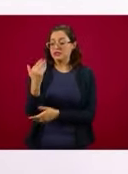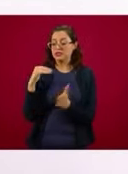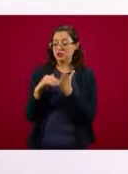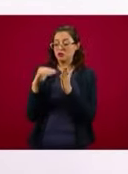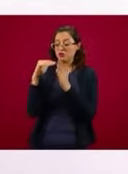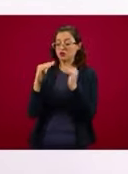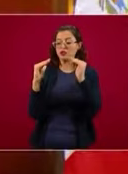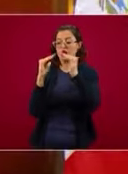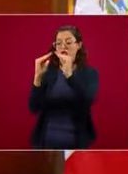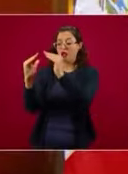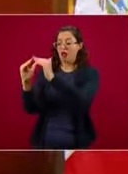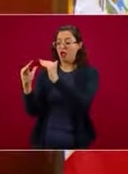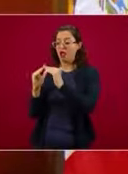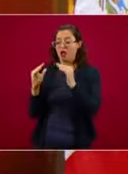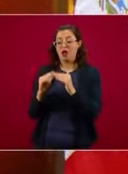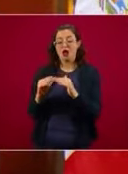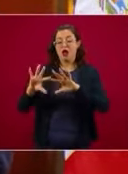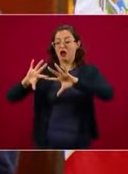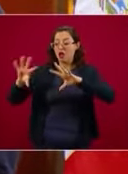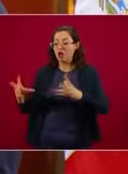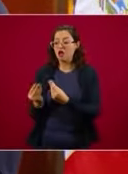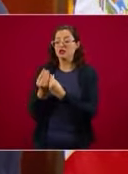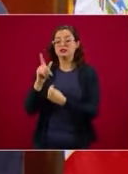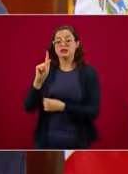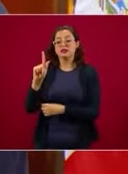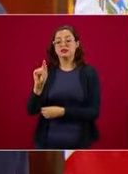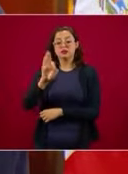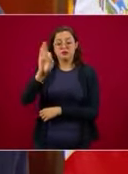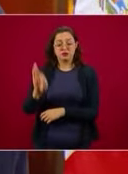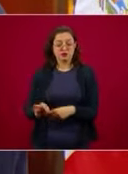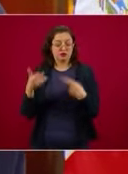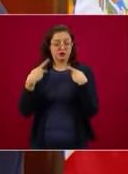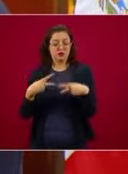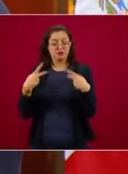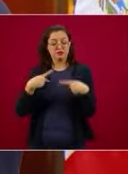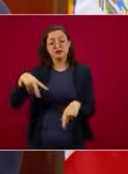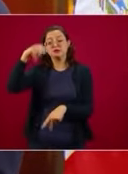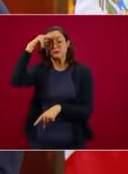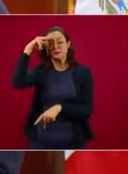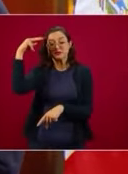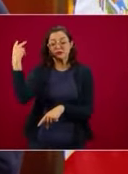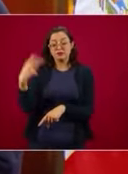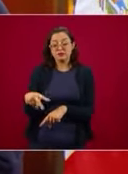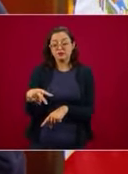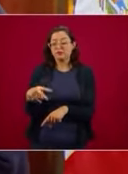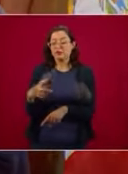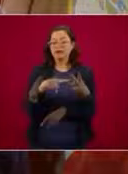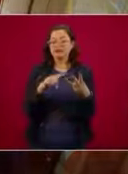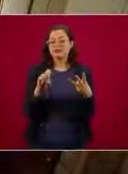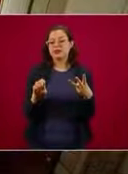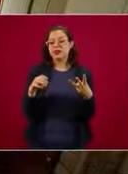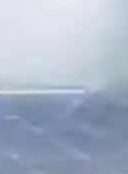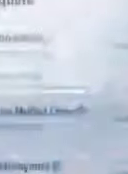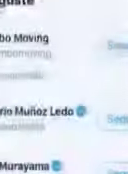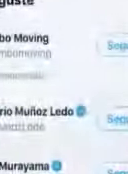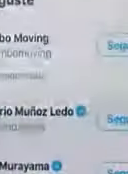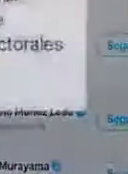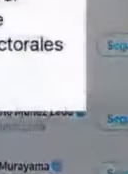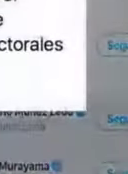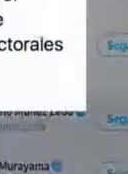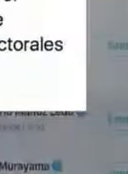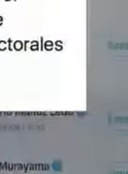porque la presidencia en nuestro país el gobernador de nuestro país está muy acotado en que